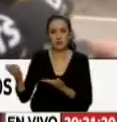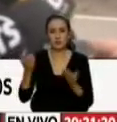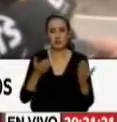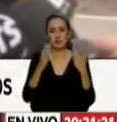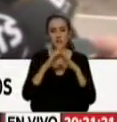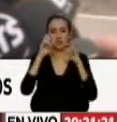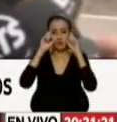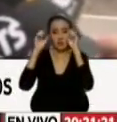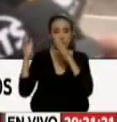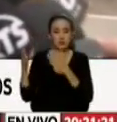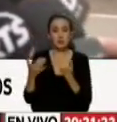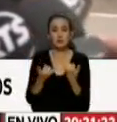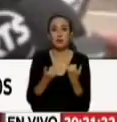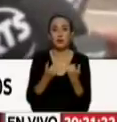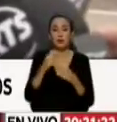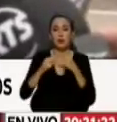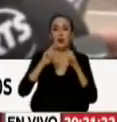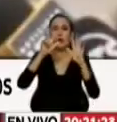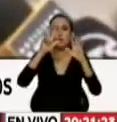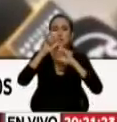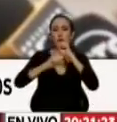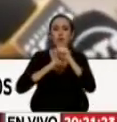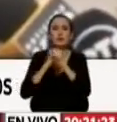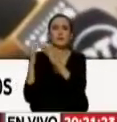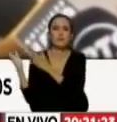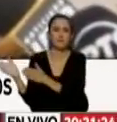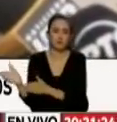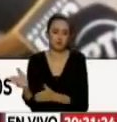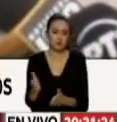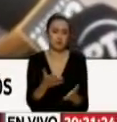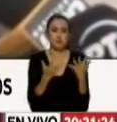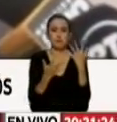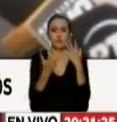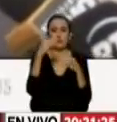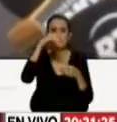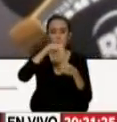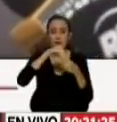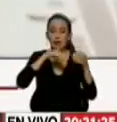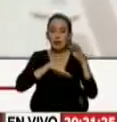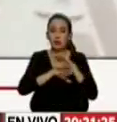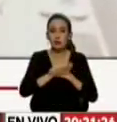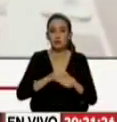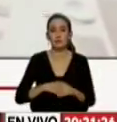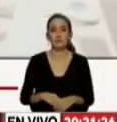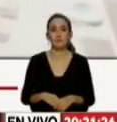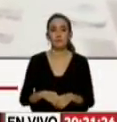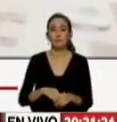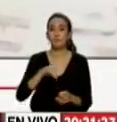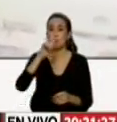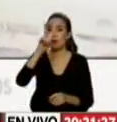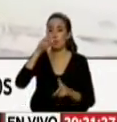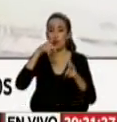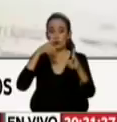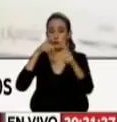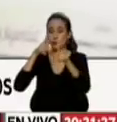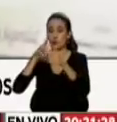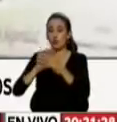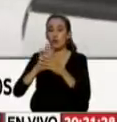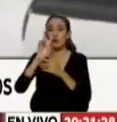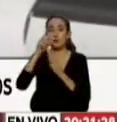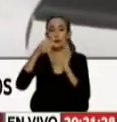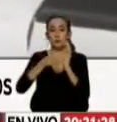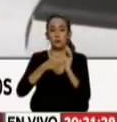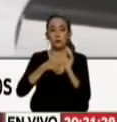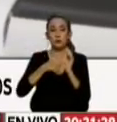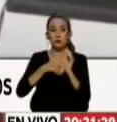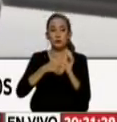la fiscalía durante más de 8 años, es decir que está en las bodegas de la Policía Judicial este fusil. Dos fusiles HK 2.23